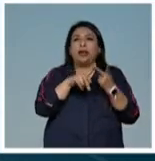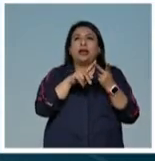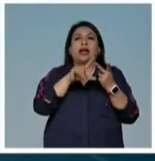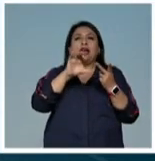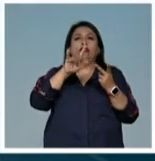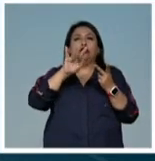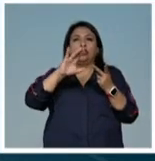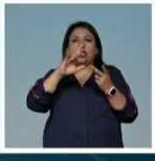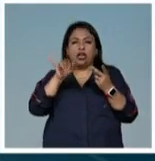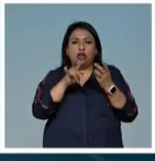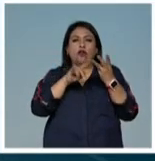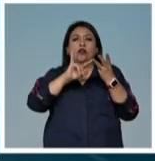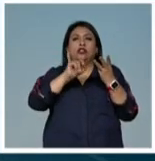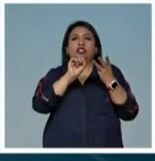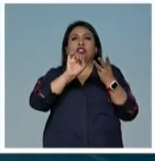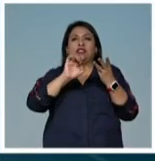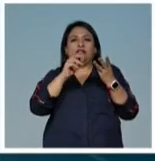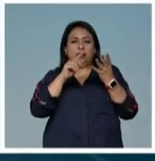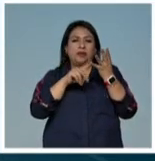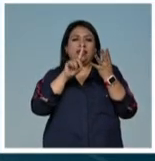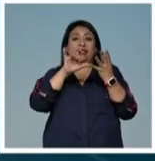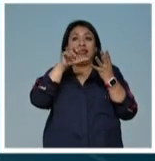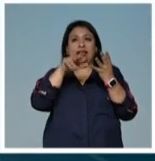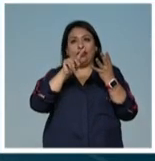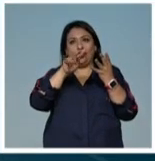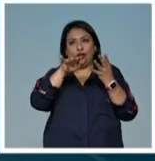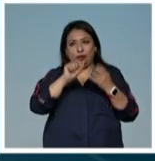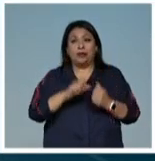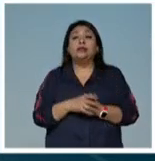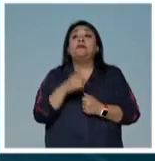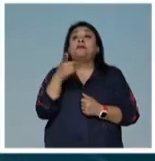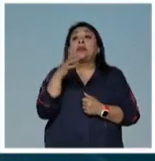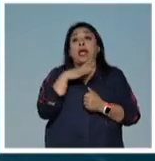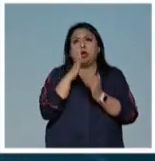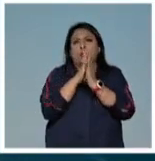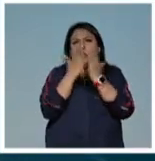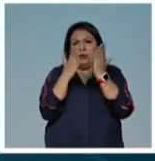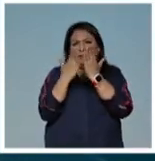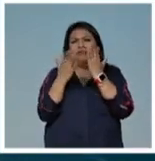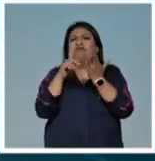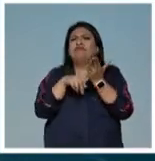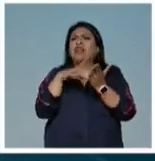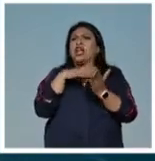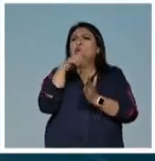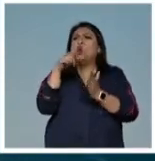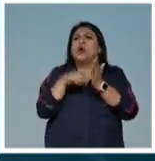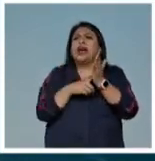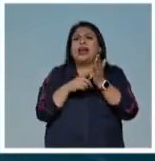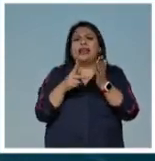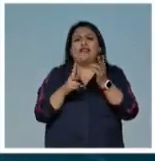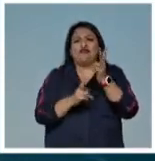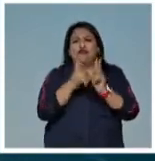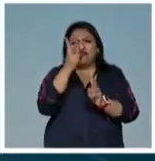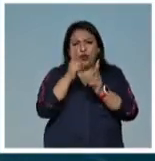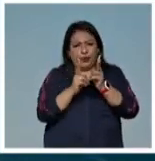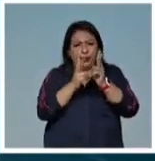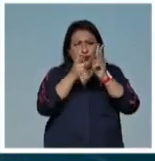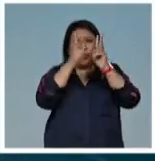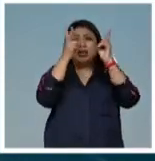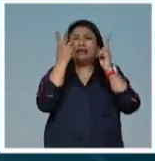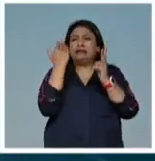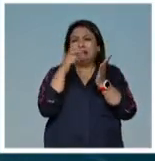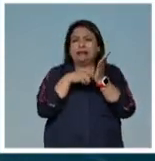Chekhov, Joseph Campbell y Dylan Thomas. Entre sus novelas se encuentran El lugar donde crece la hierba, recientemente